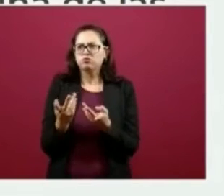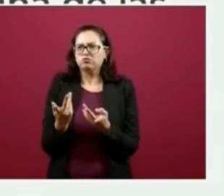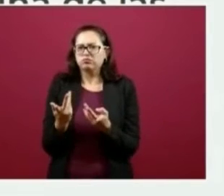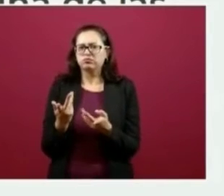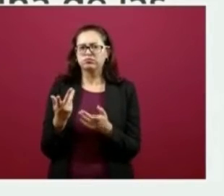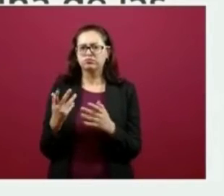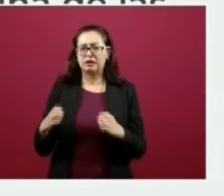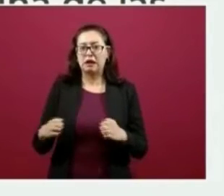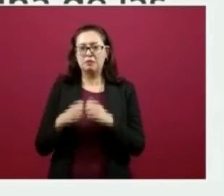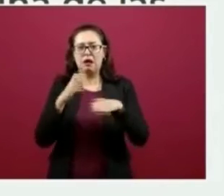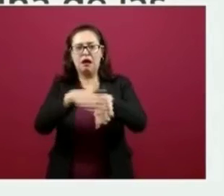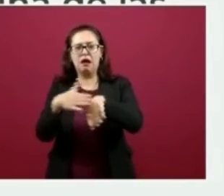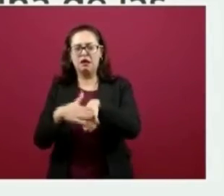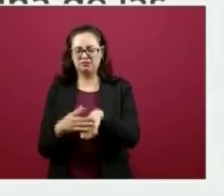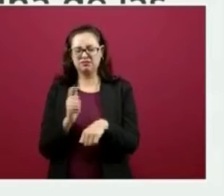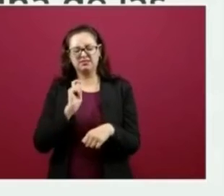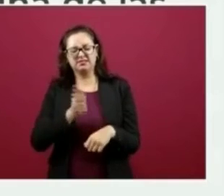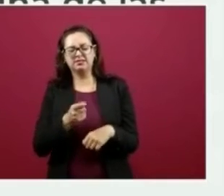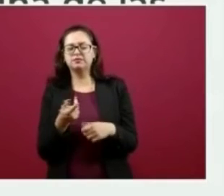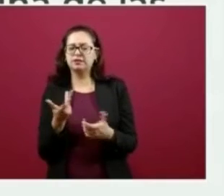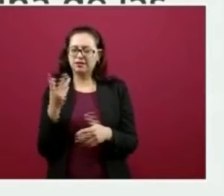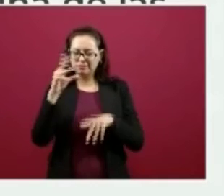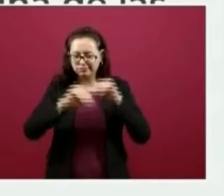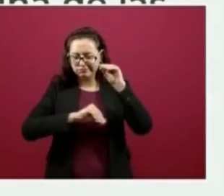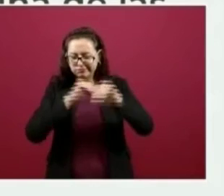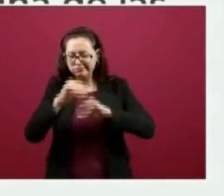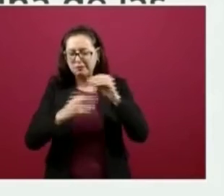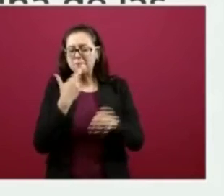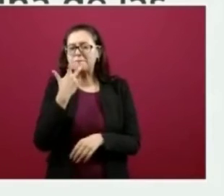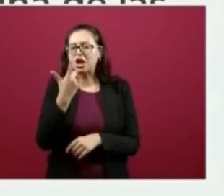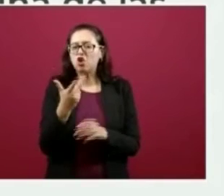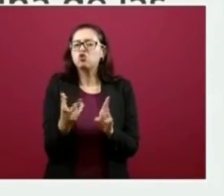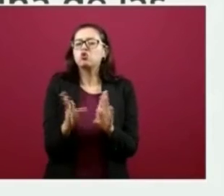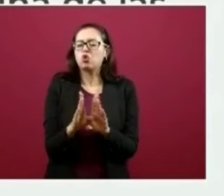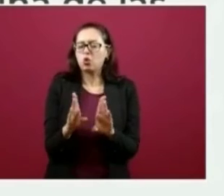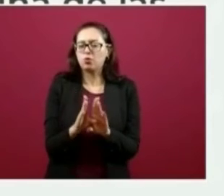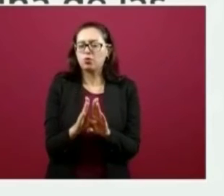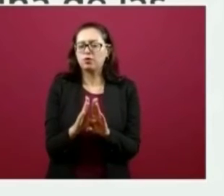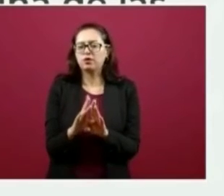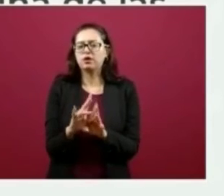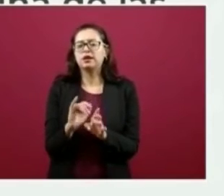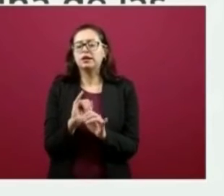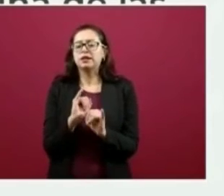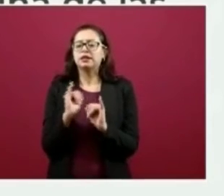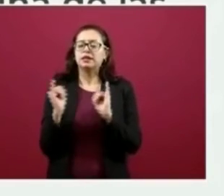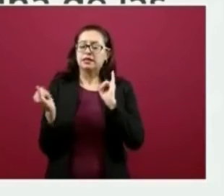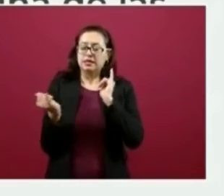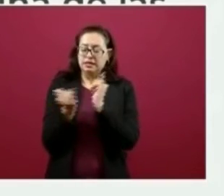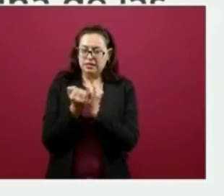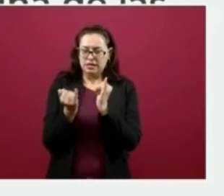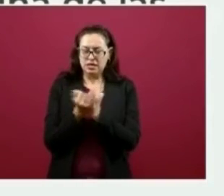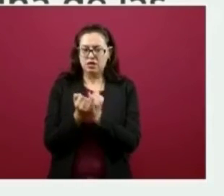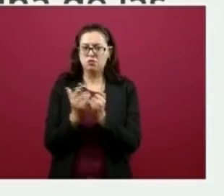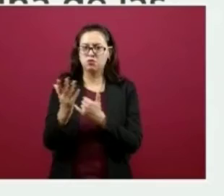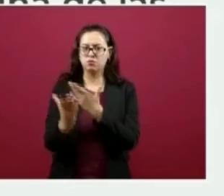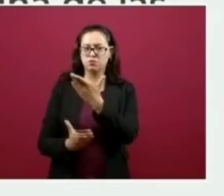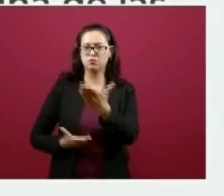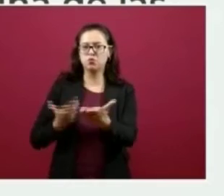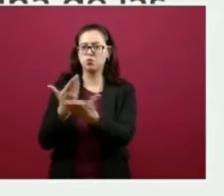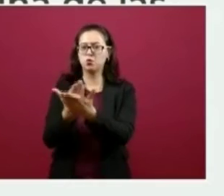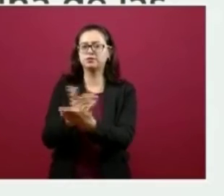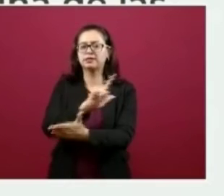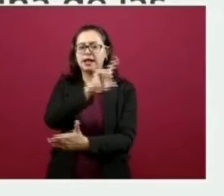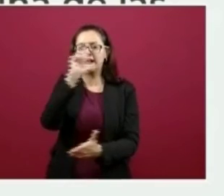que es tan importante. Y vamos a presentar un paquete de reformas a la legislación